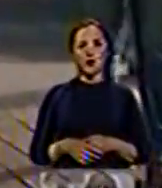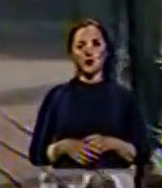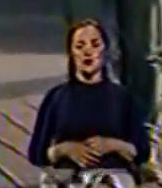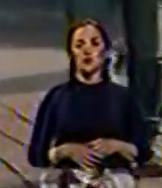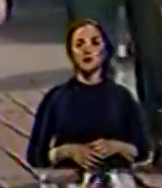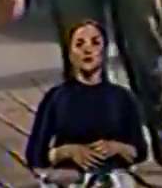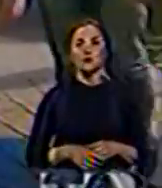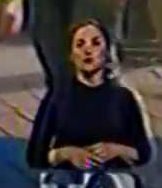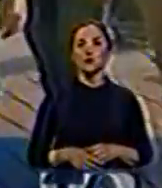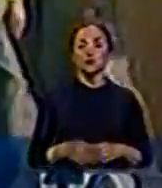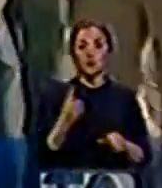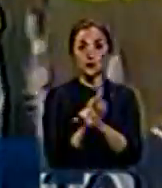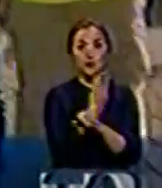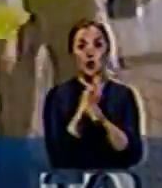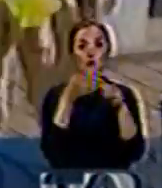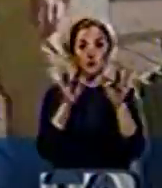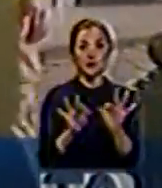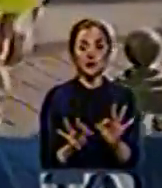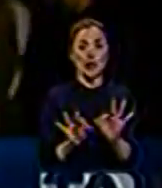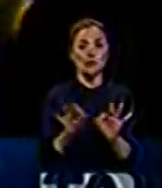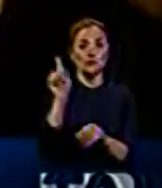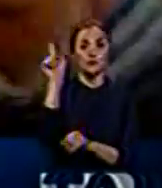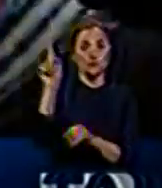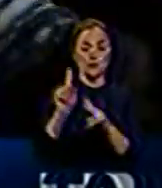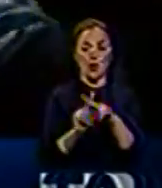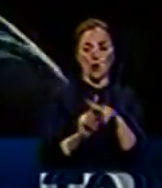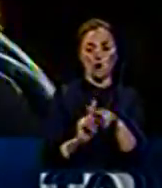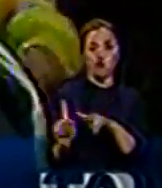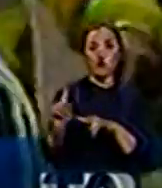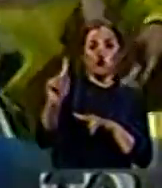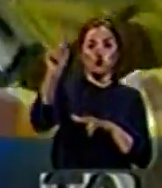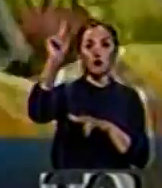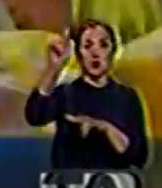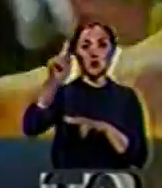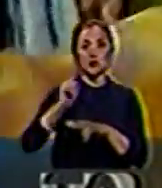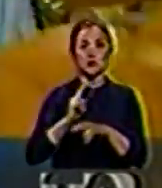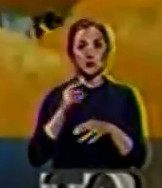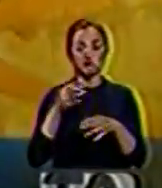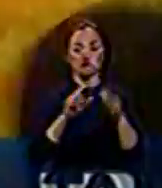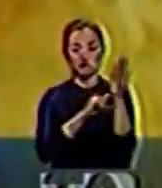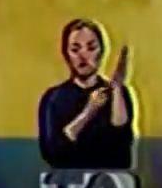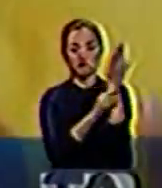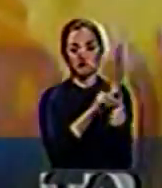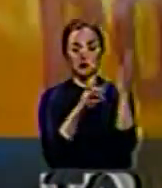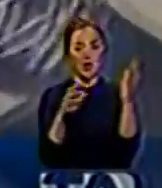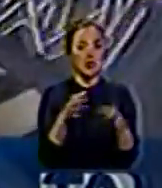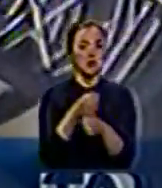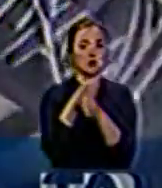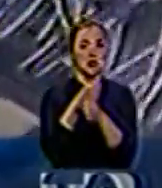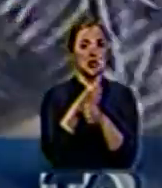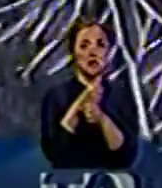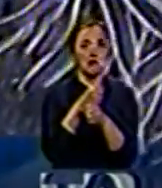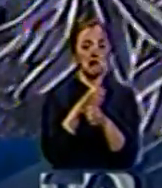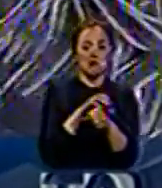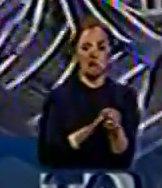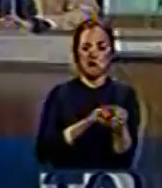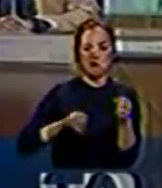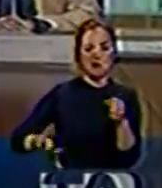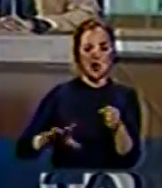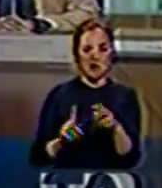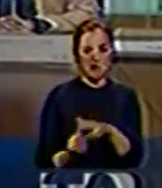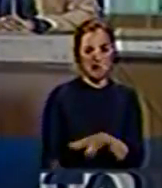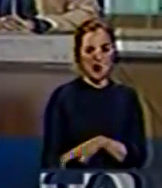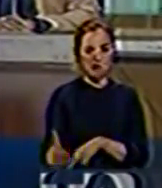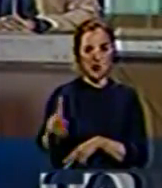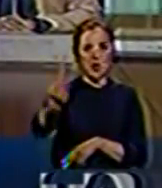Ocurrió en cuestión de horas. Oficialmente se había confirmado que Fernando Alvarado fugó burlando las supuestas seguridades de un dispositivo electrónico y